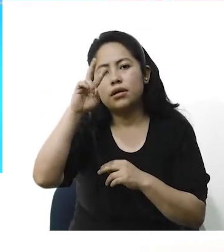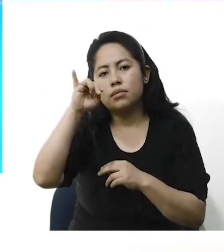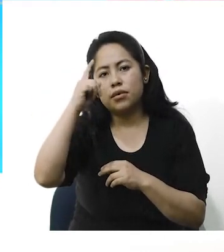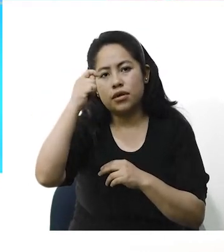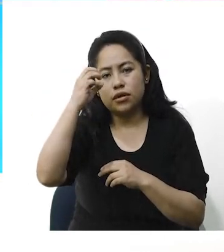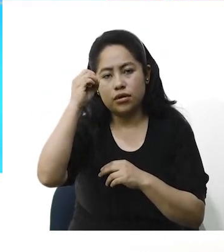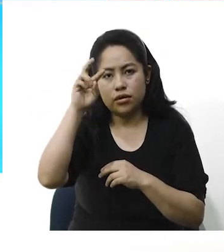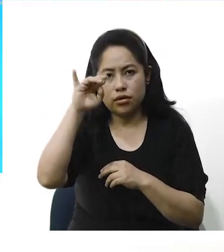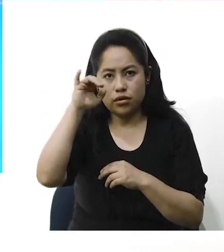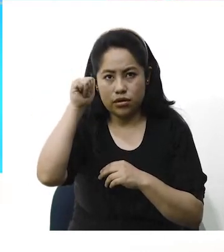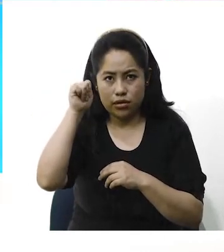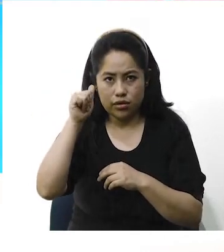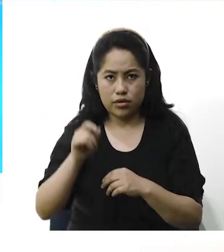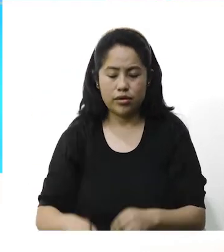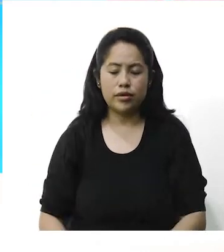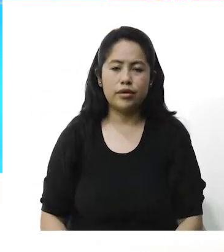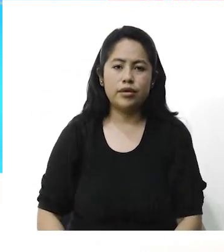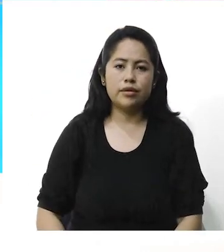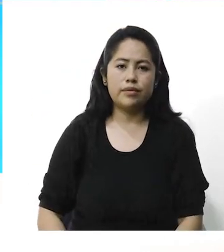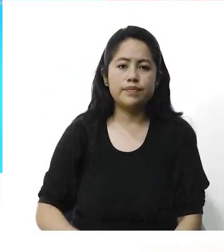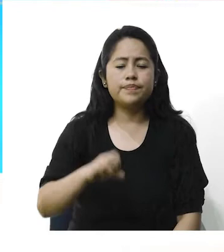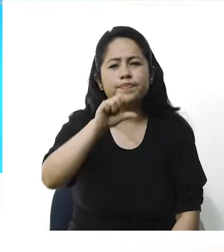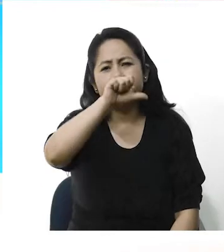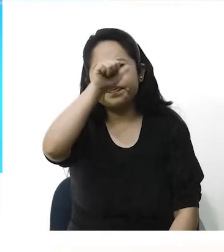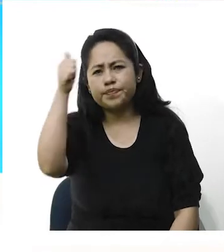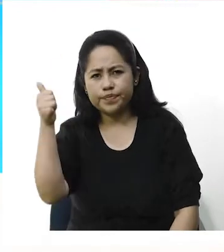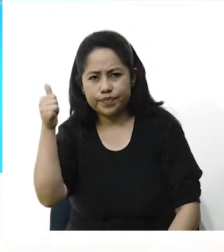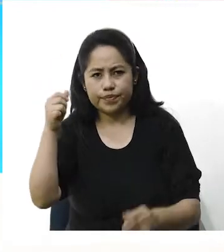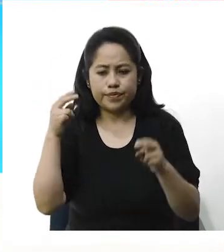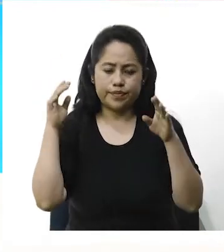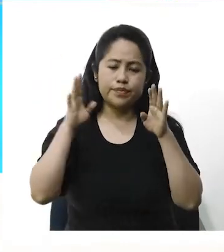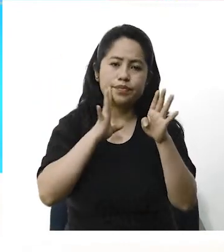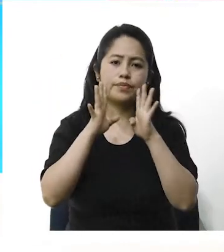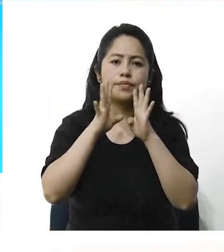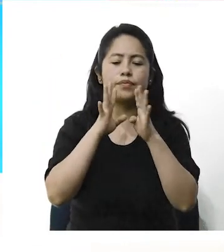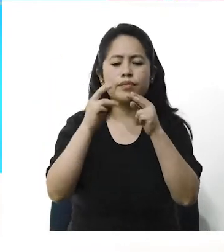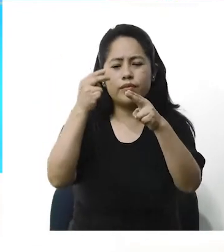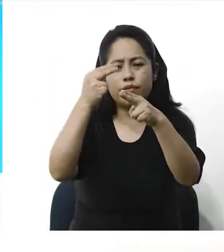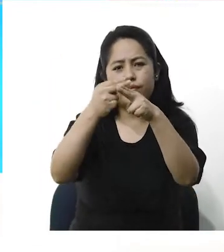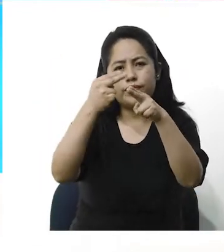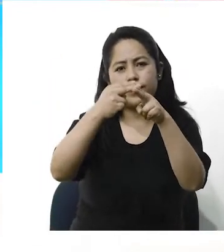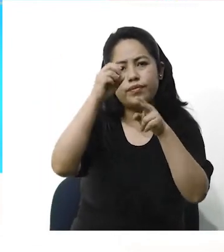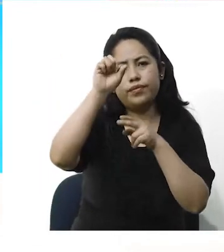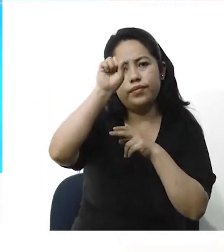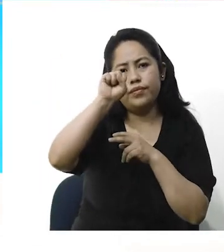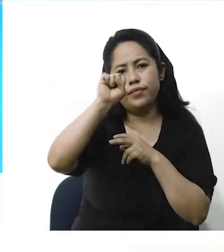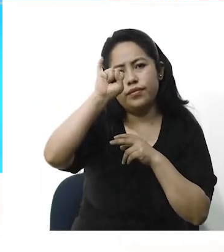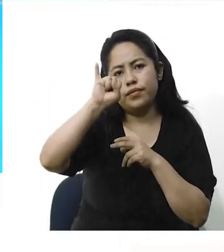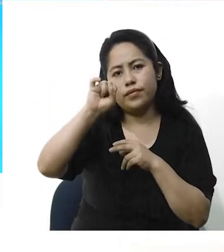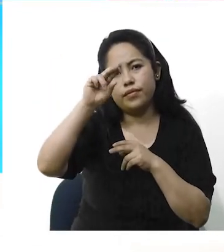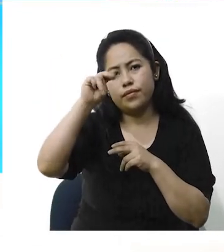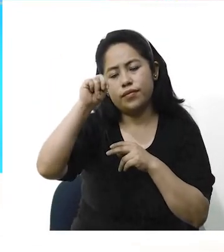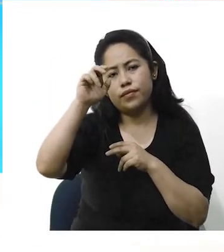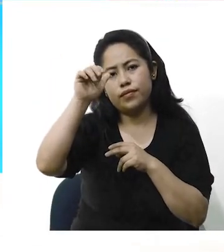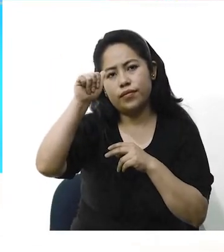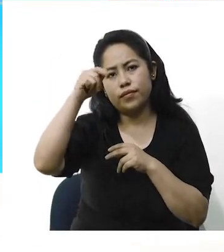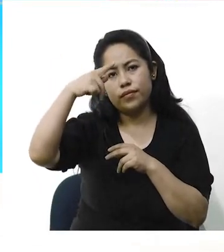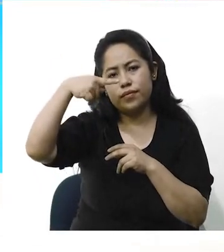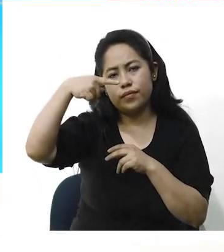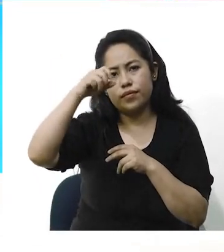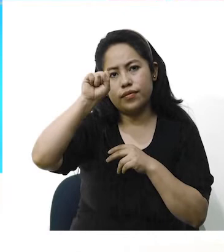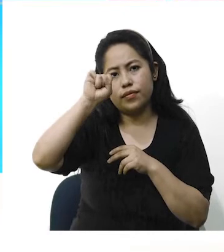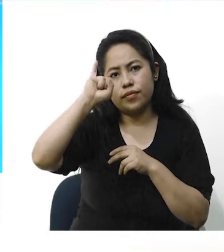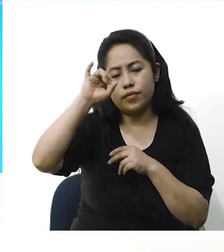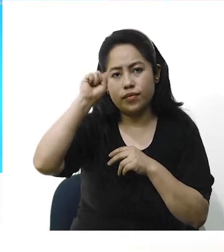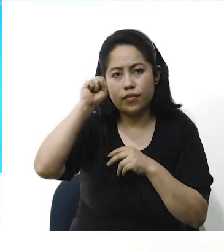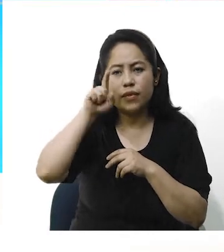les hablaré de la sinapsis. ¿Qué es la sinapsis? La sinapsis es la comunicación